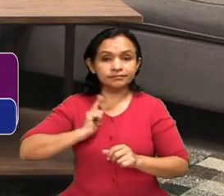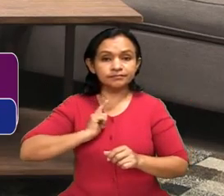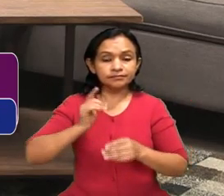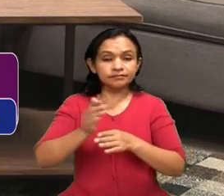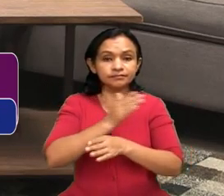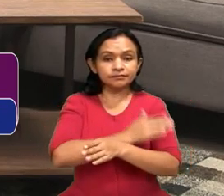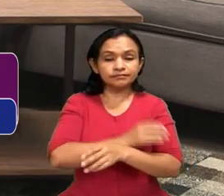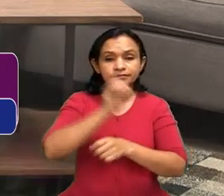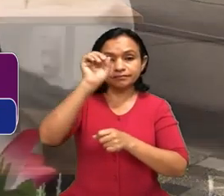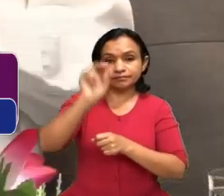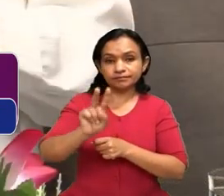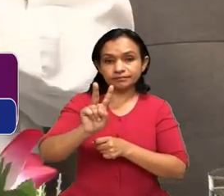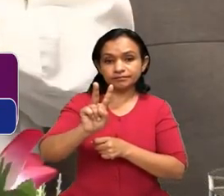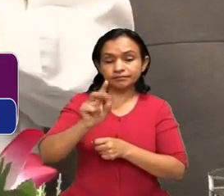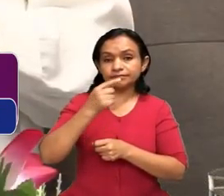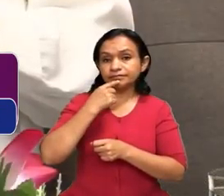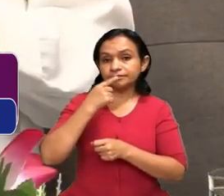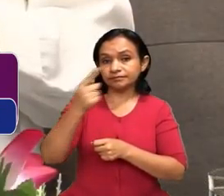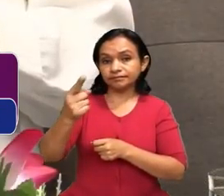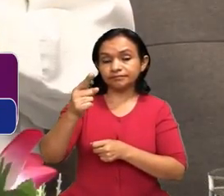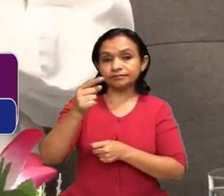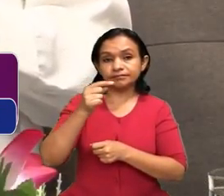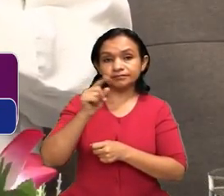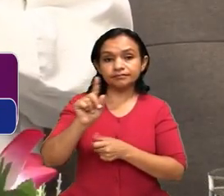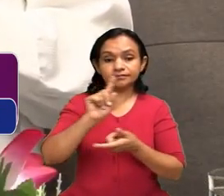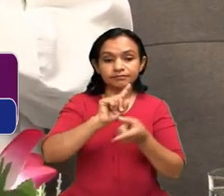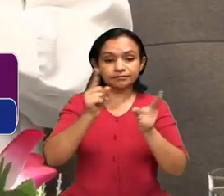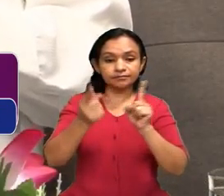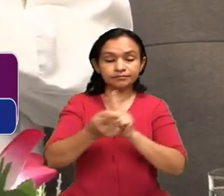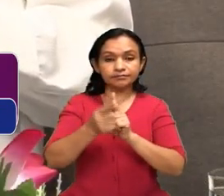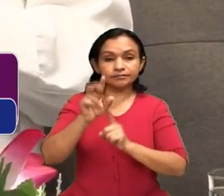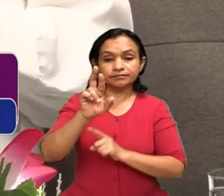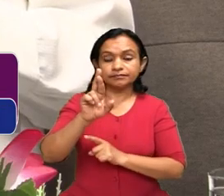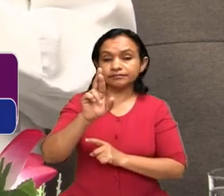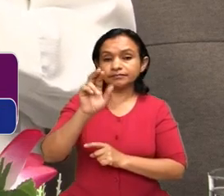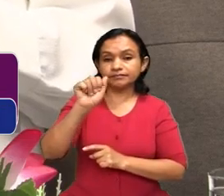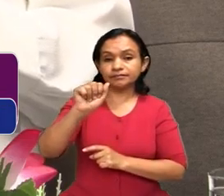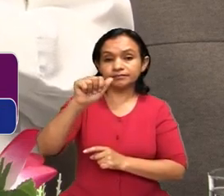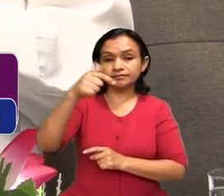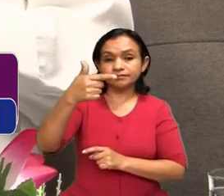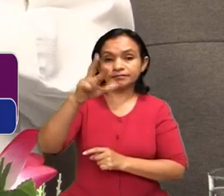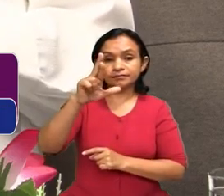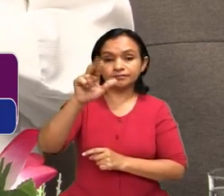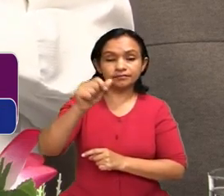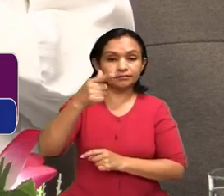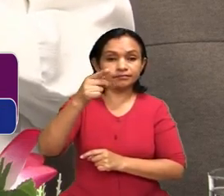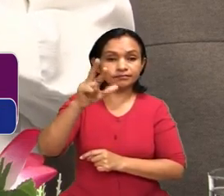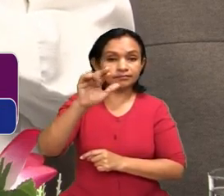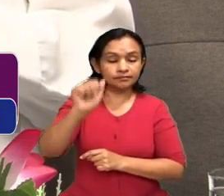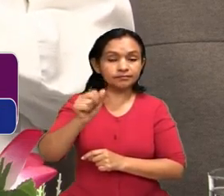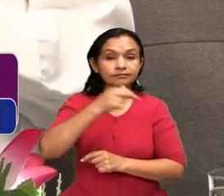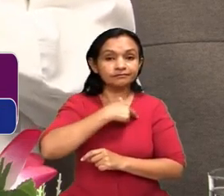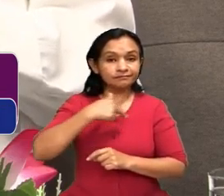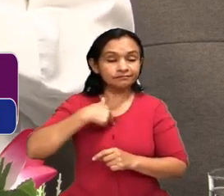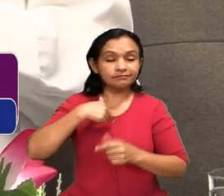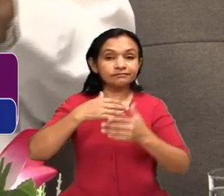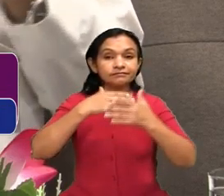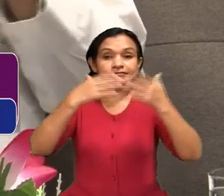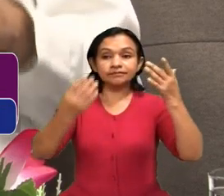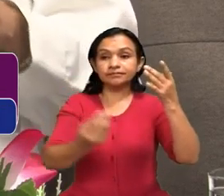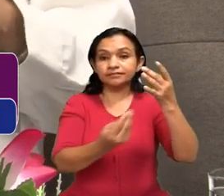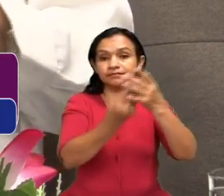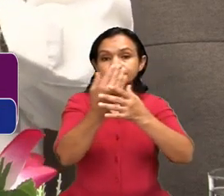Lo segundo, como vos bien dijiste, era la reforma agraria. Okay. Se hizo una gran reforma agraria.